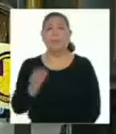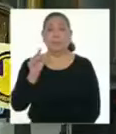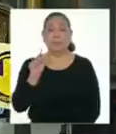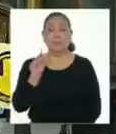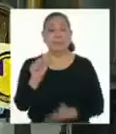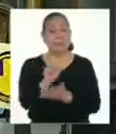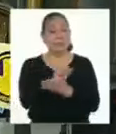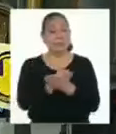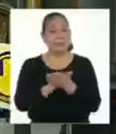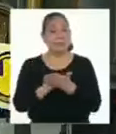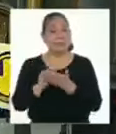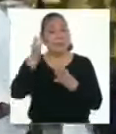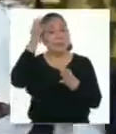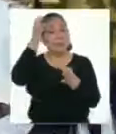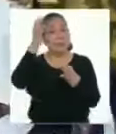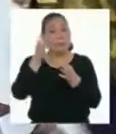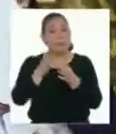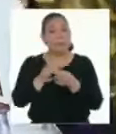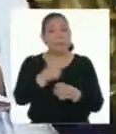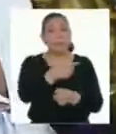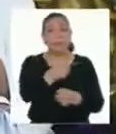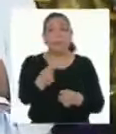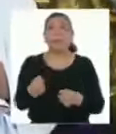Este es el sacramento de nuestra fe.